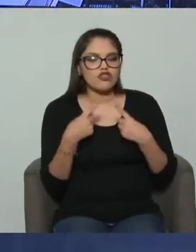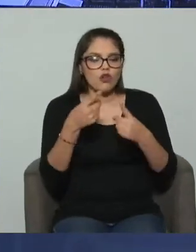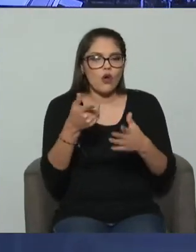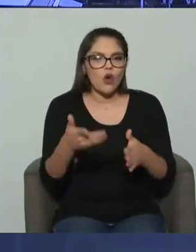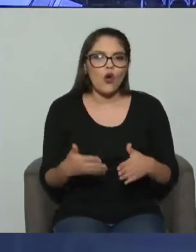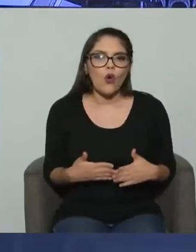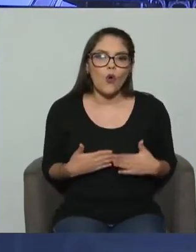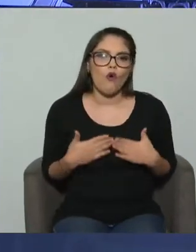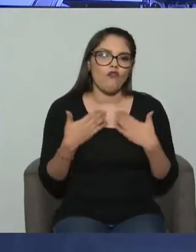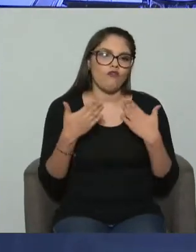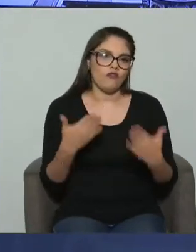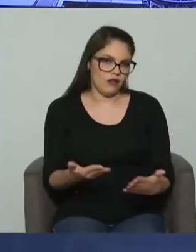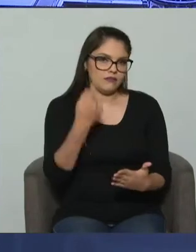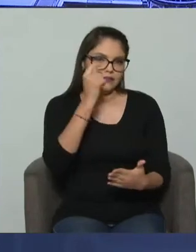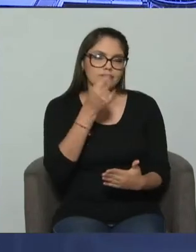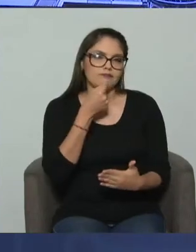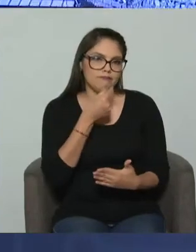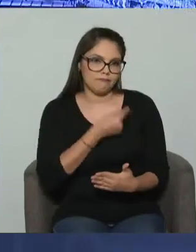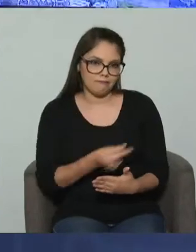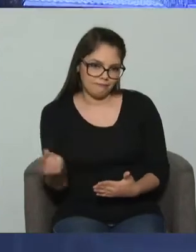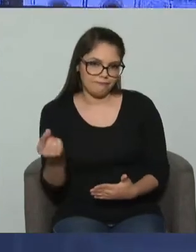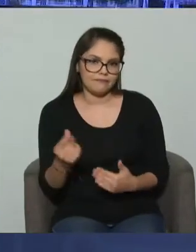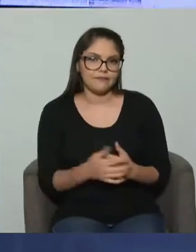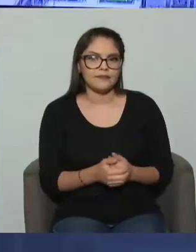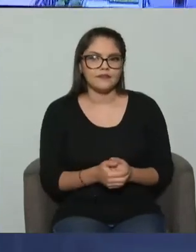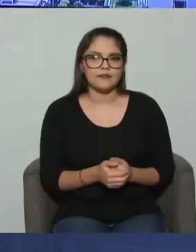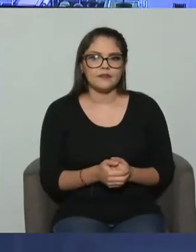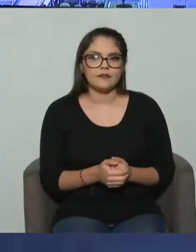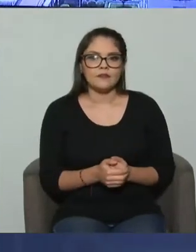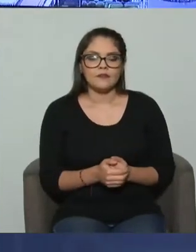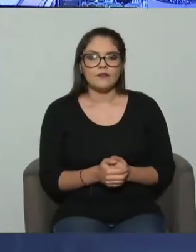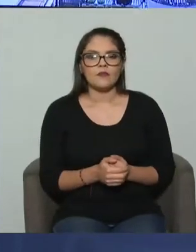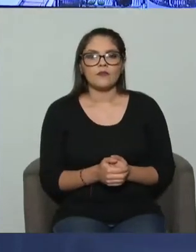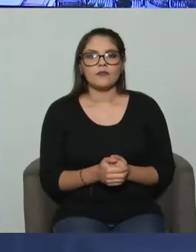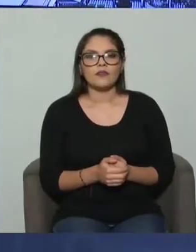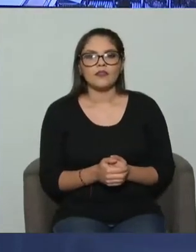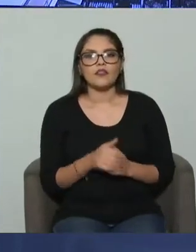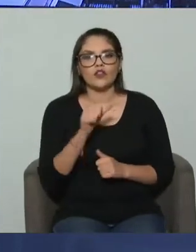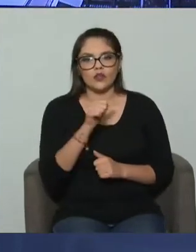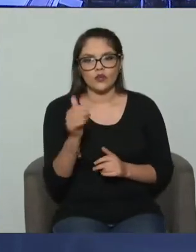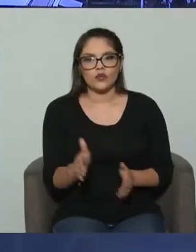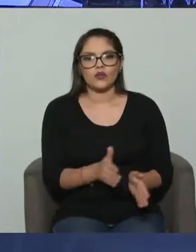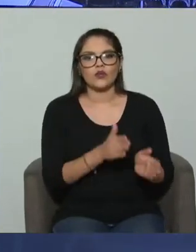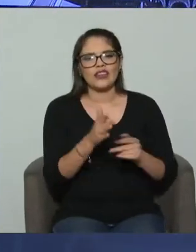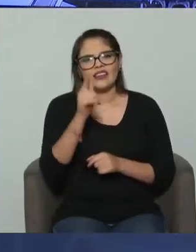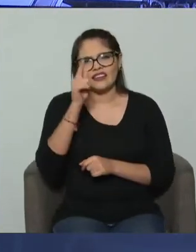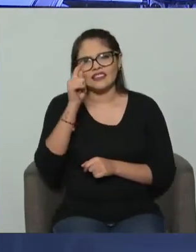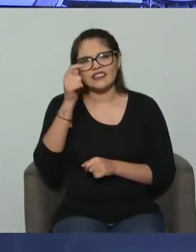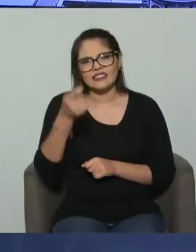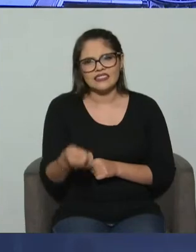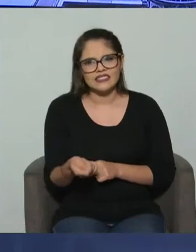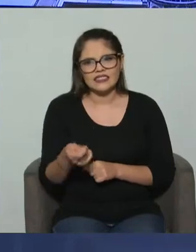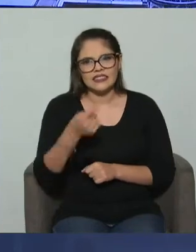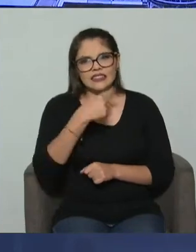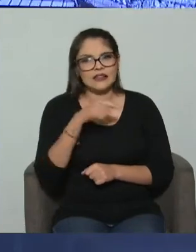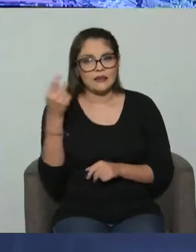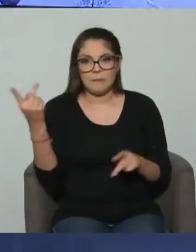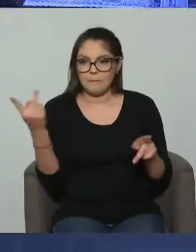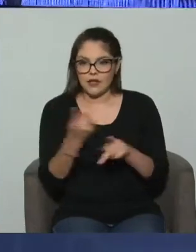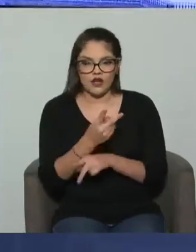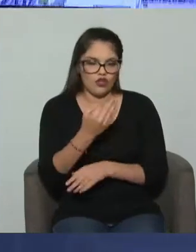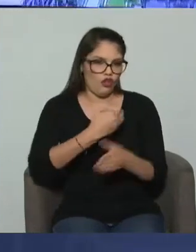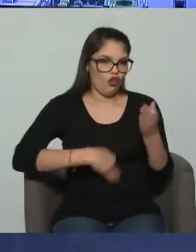nada sirve decirle a un niño, ven y platícame lo que te está pasando, cuando todavía no